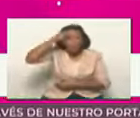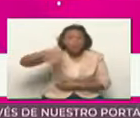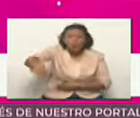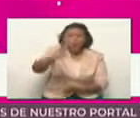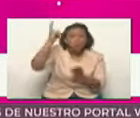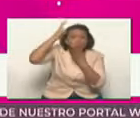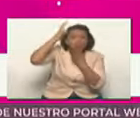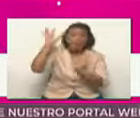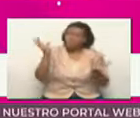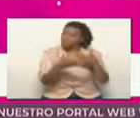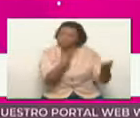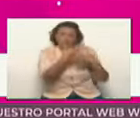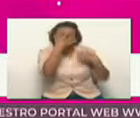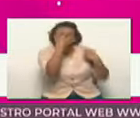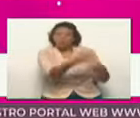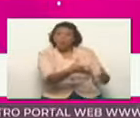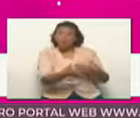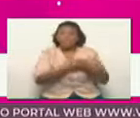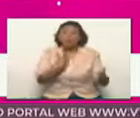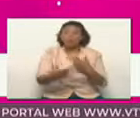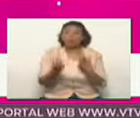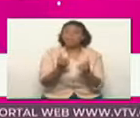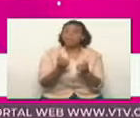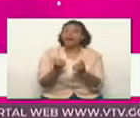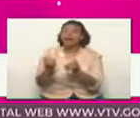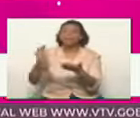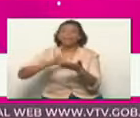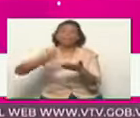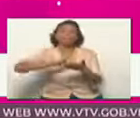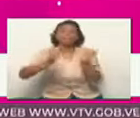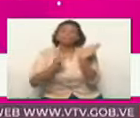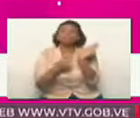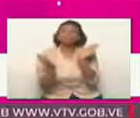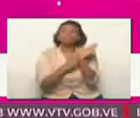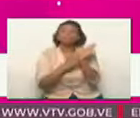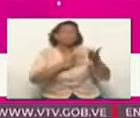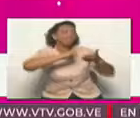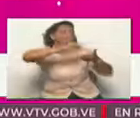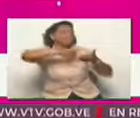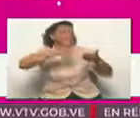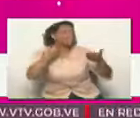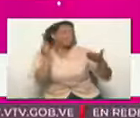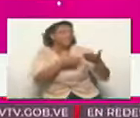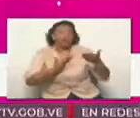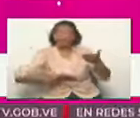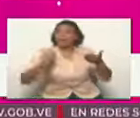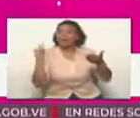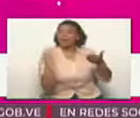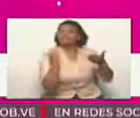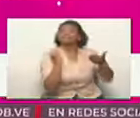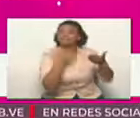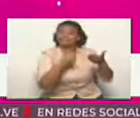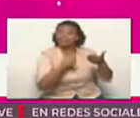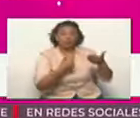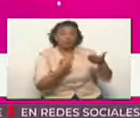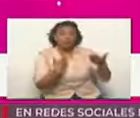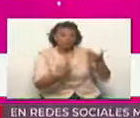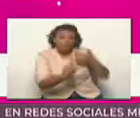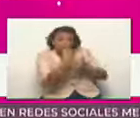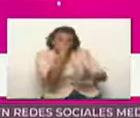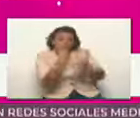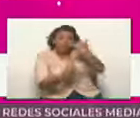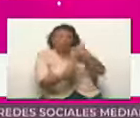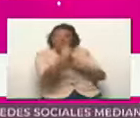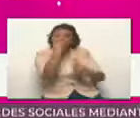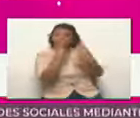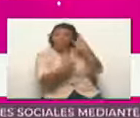No, todo lo que importa es lo que aparece aquí, mira. Pim, pum, pa, pim, pum, pa. El veneno que a veces nos lanzan por